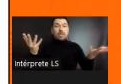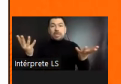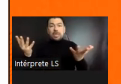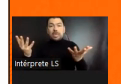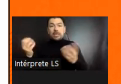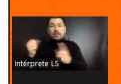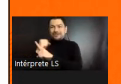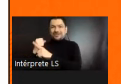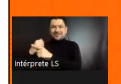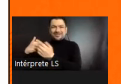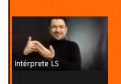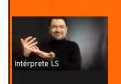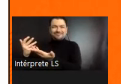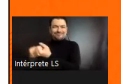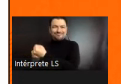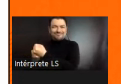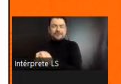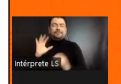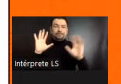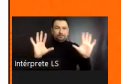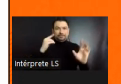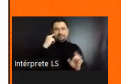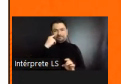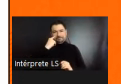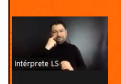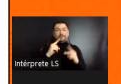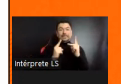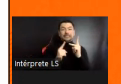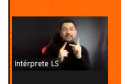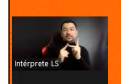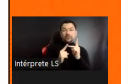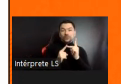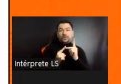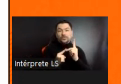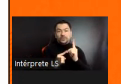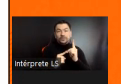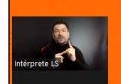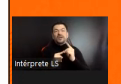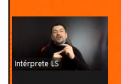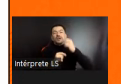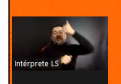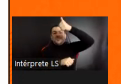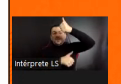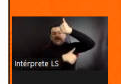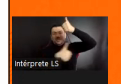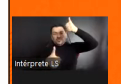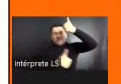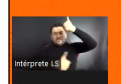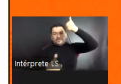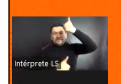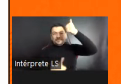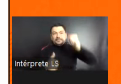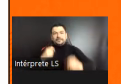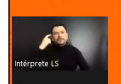una jerarquía que lleva el escenario mental de las personas hacia las ciencias de la salud en